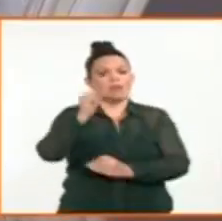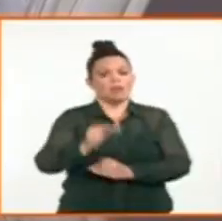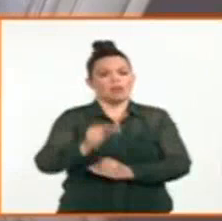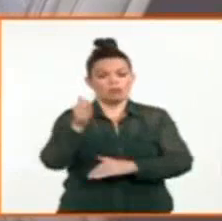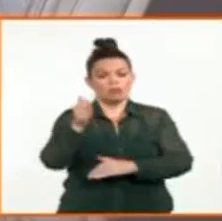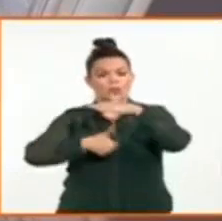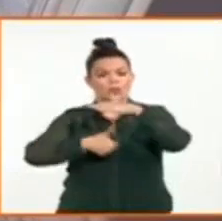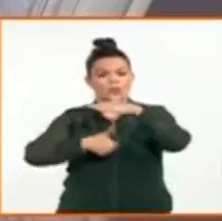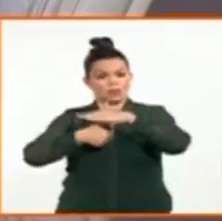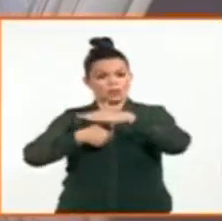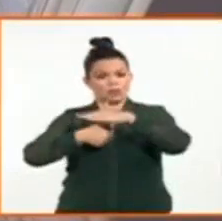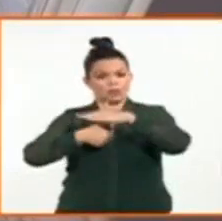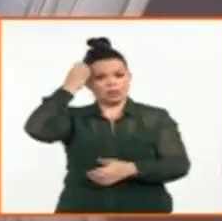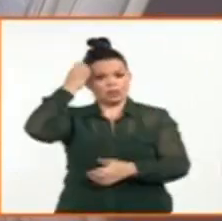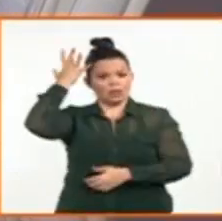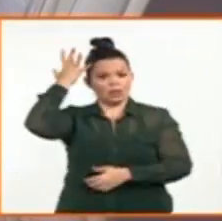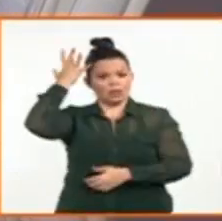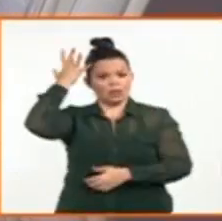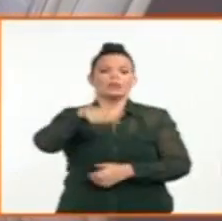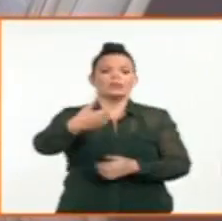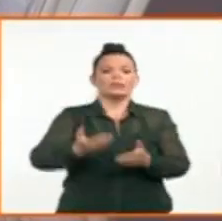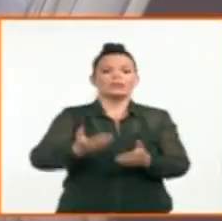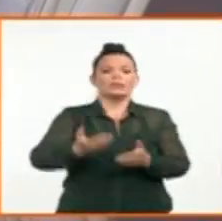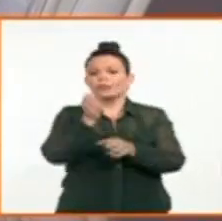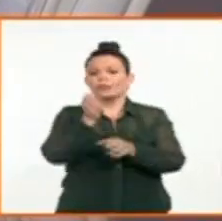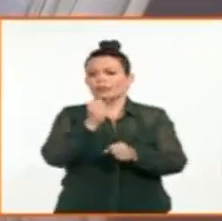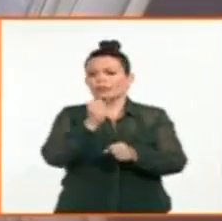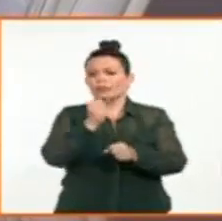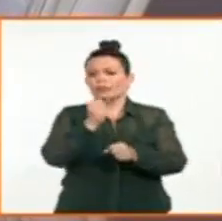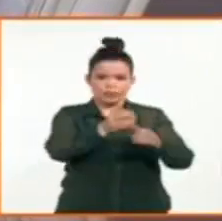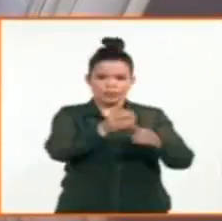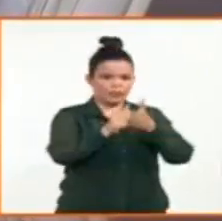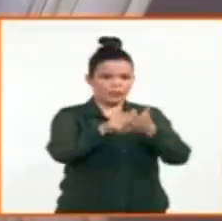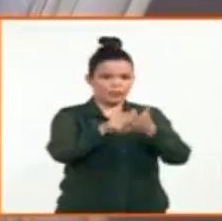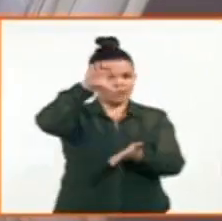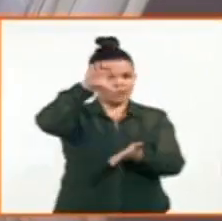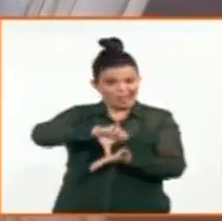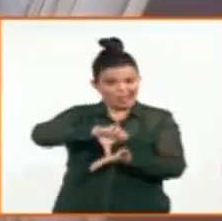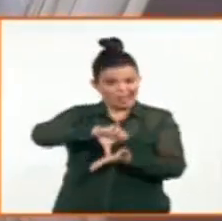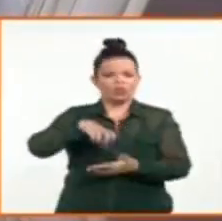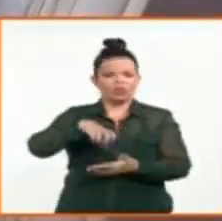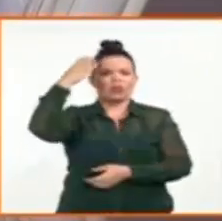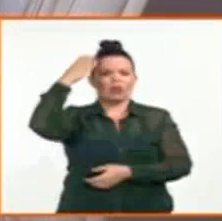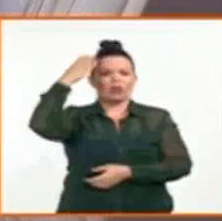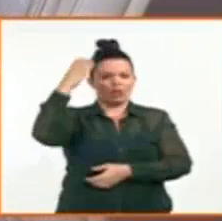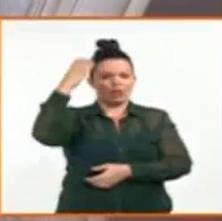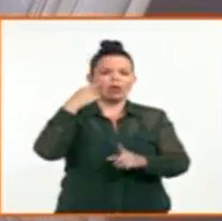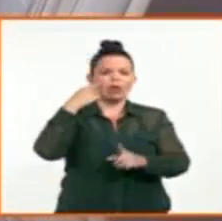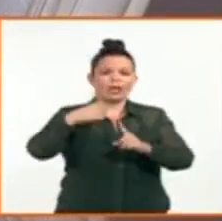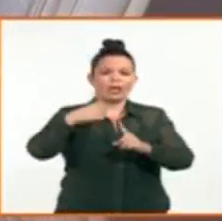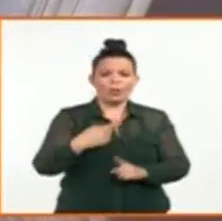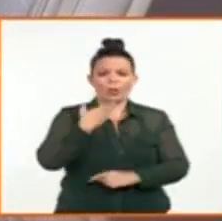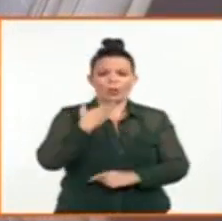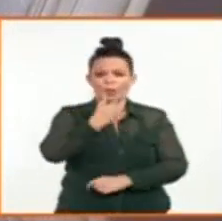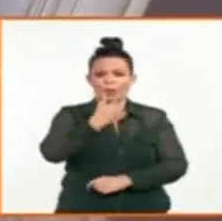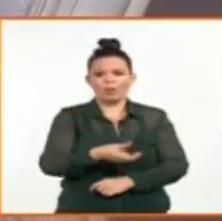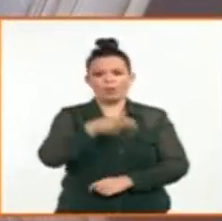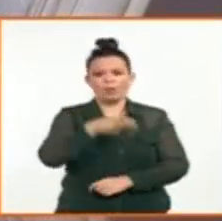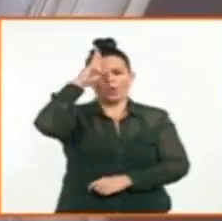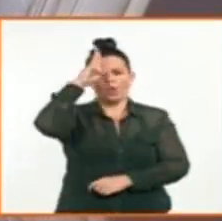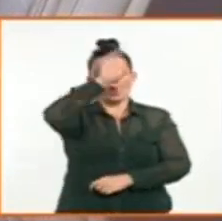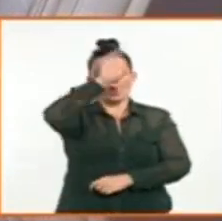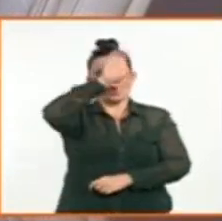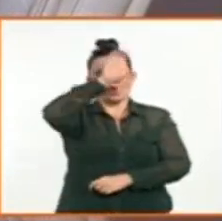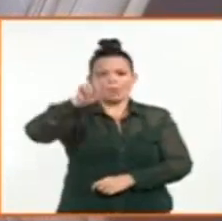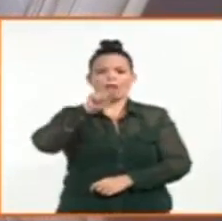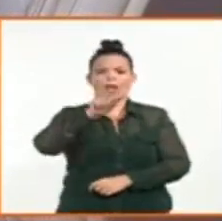y se trabajó desde el centro de dirección del gobierno con el objetivo de asegurar el oxígeno medicinal a las instalaciones de la salud. Hay que